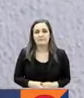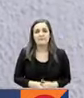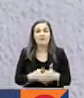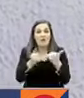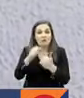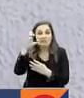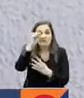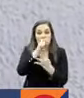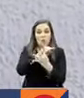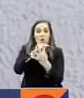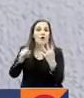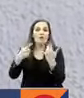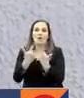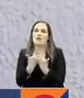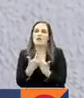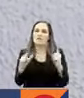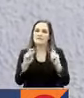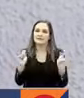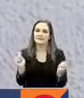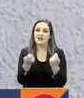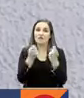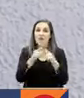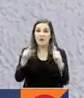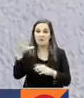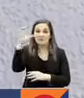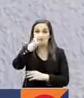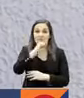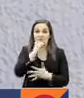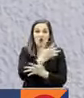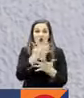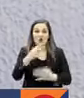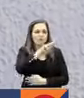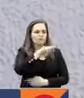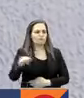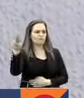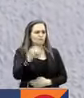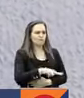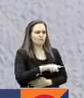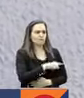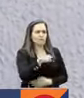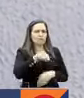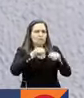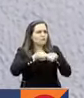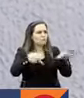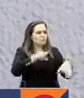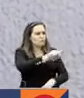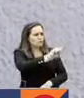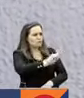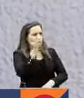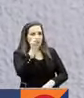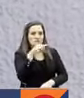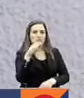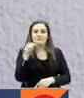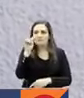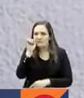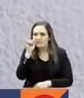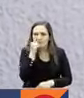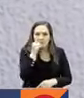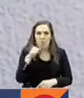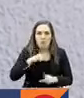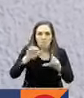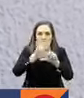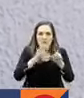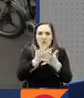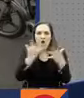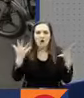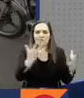a ellos es la censura, impedirle a los medios de comunicación que documenten y que puedan visibilizar la situación